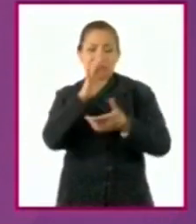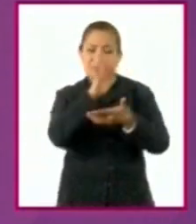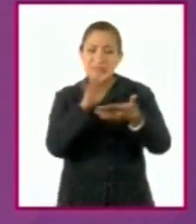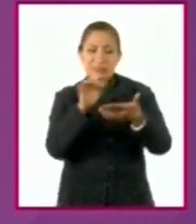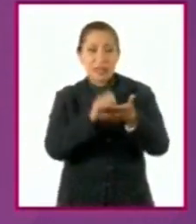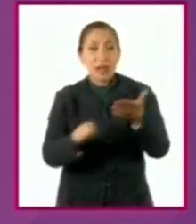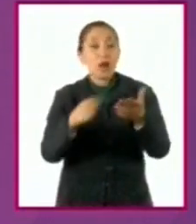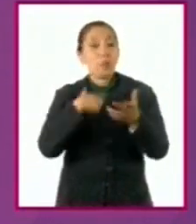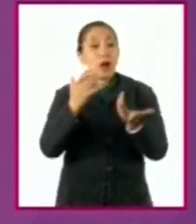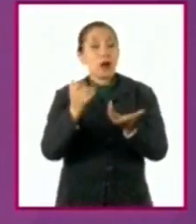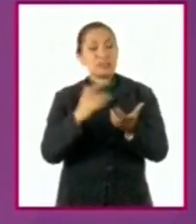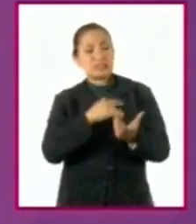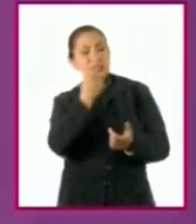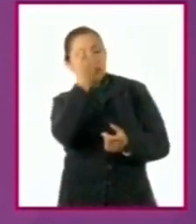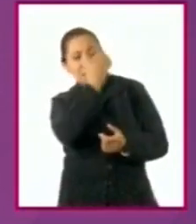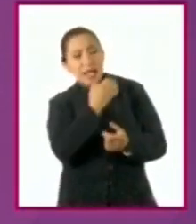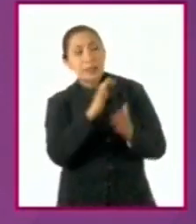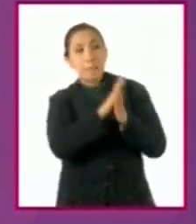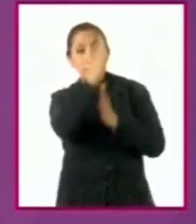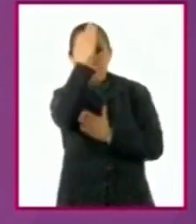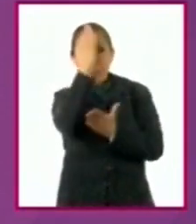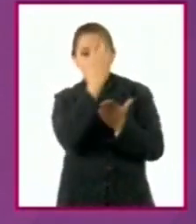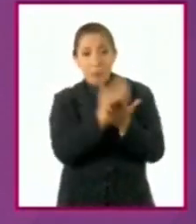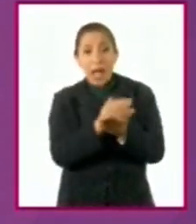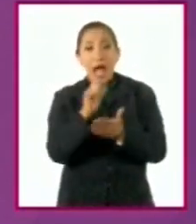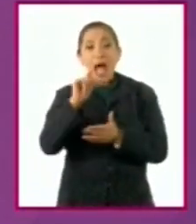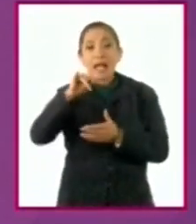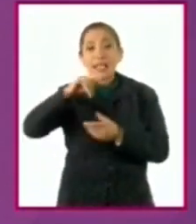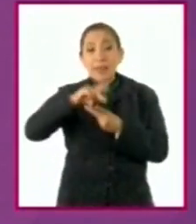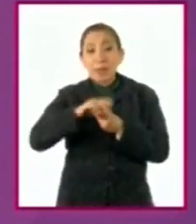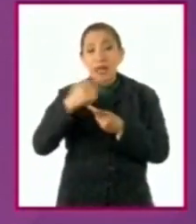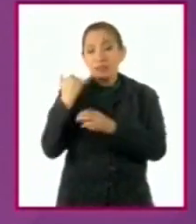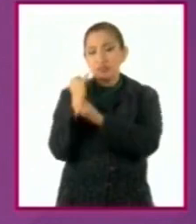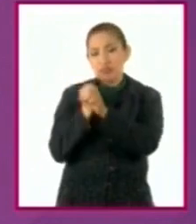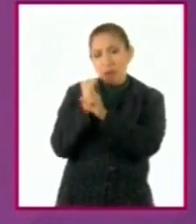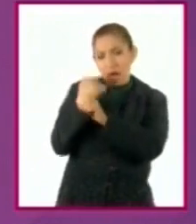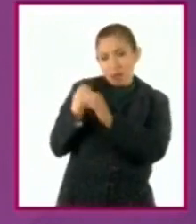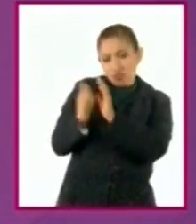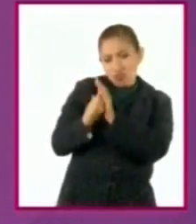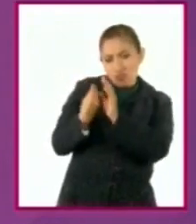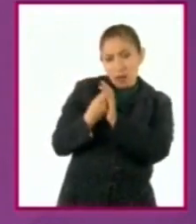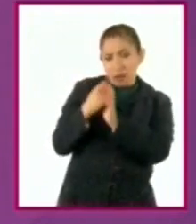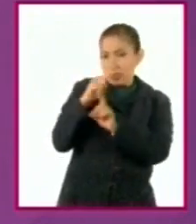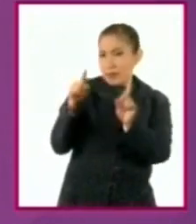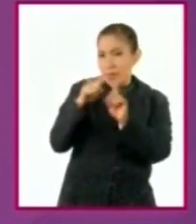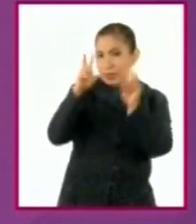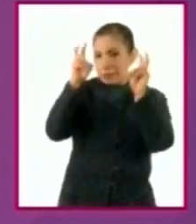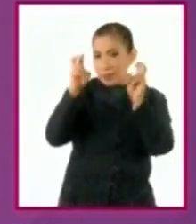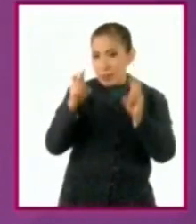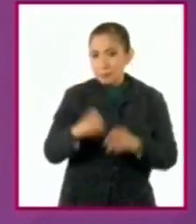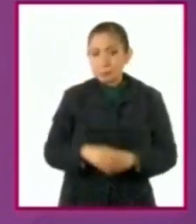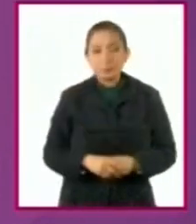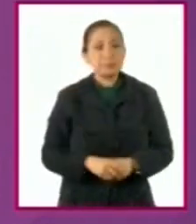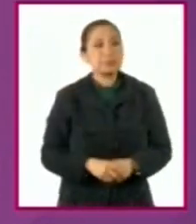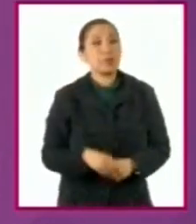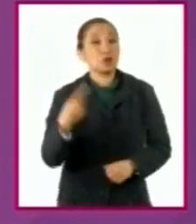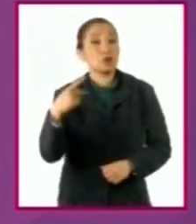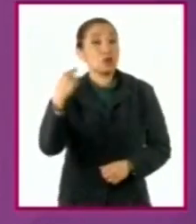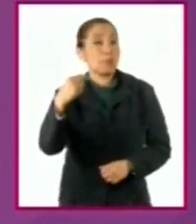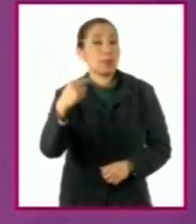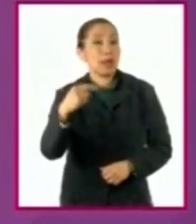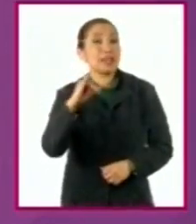textos como la interpretación de la Biblia, alquimia y estudios ocultos, entre otros temas. Su